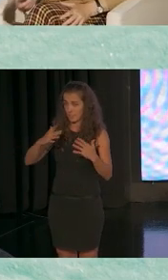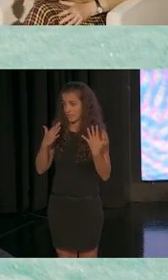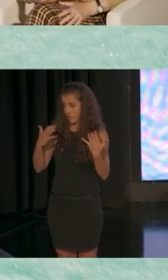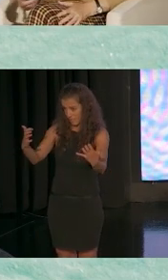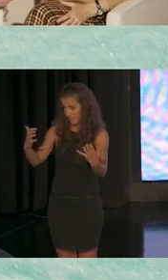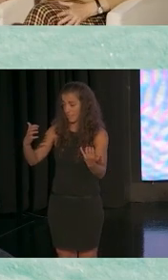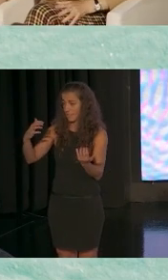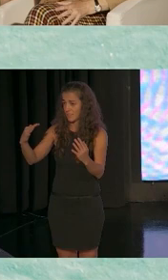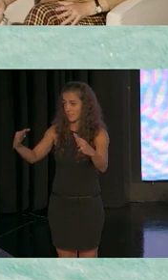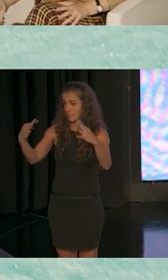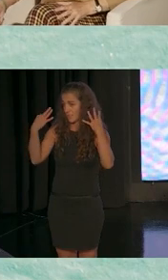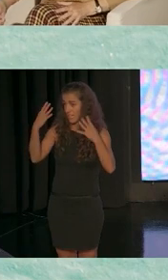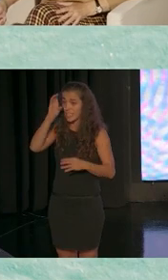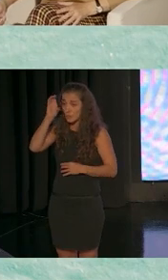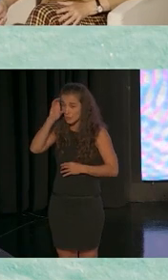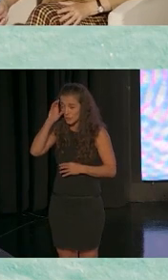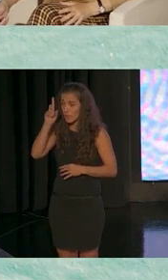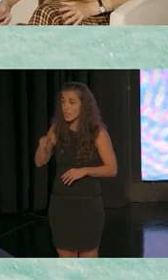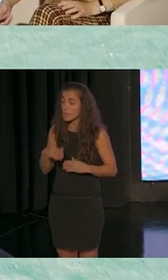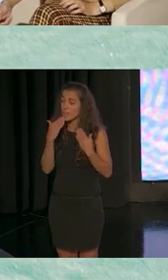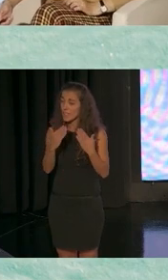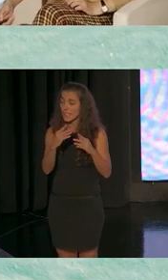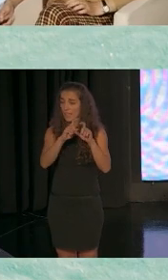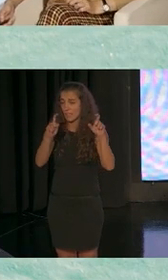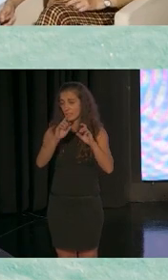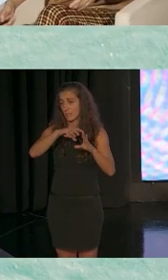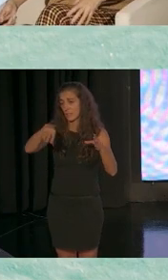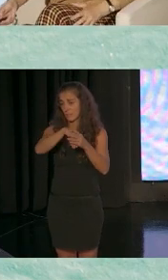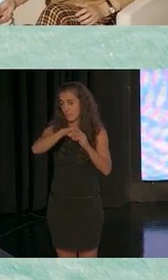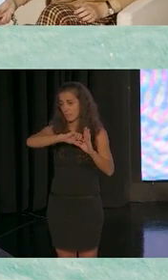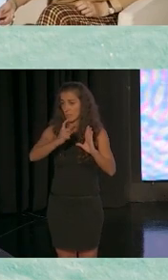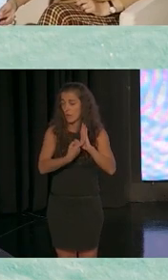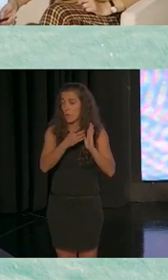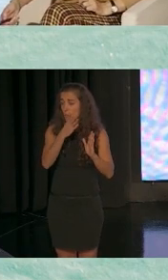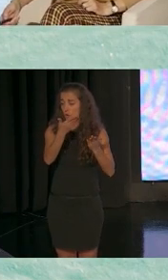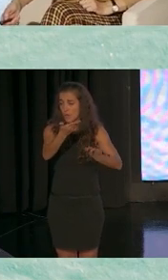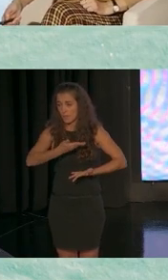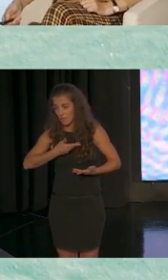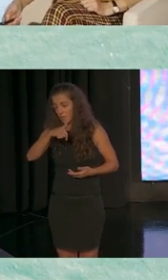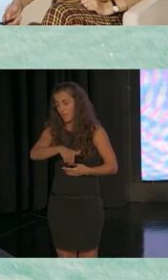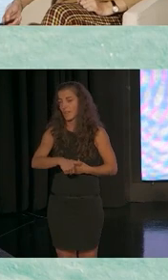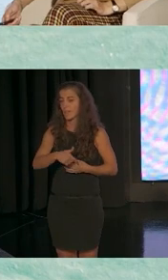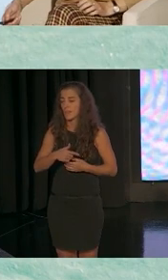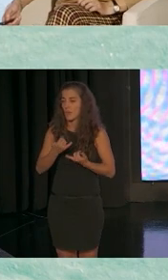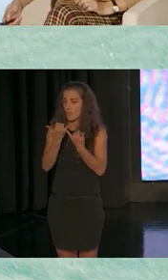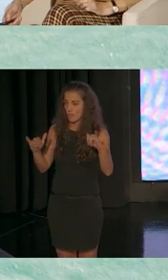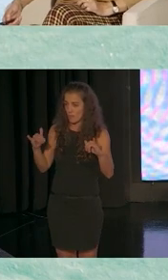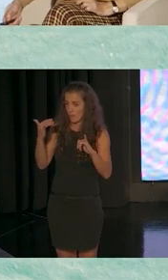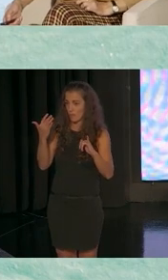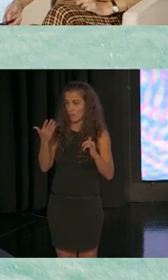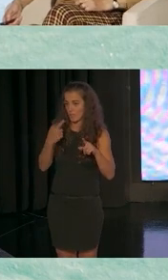Y muchísimas gracias a plena inclusión por habernos invitado a compartir esta celebración